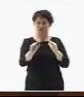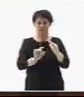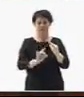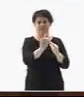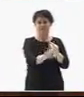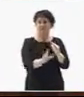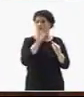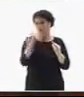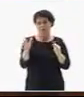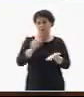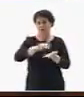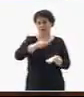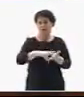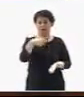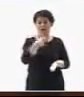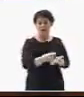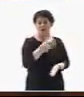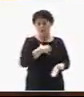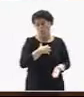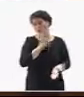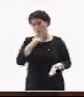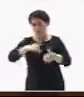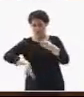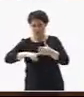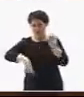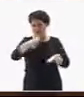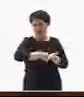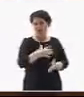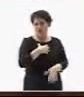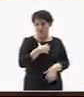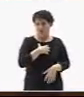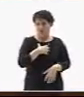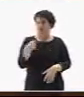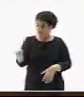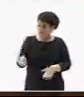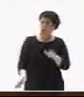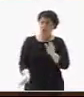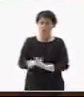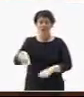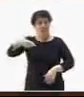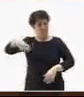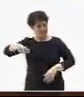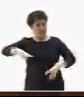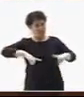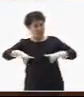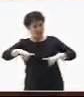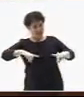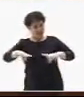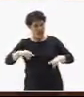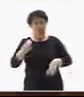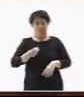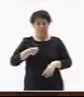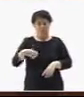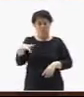pago a sus cuotas de alquiler. Sigue siendo el presidente de un lugar donde UNICEF dice